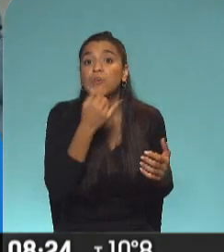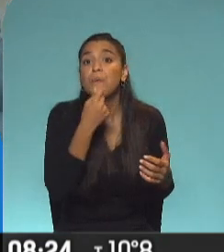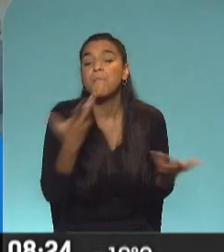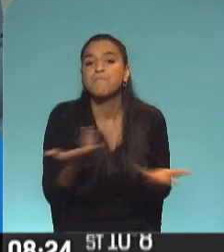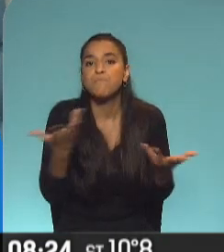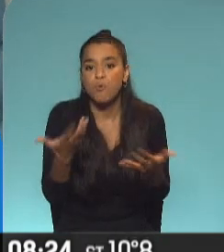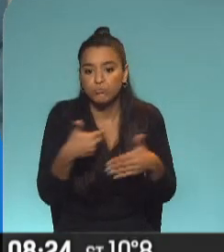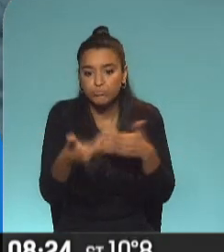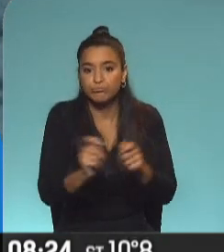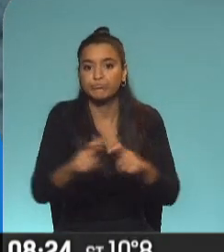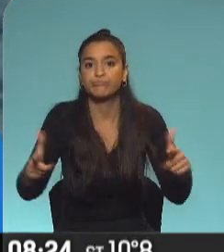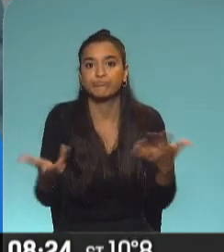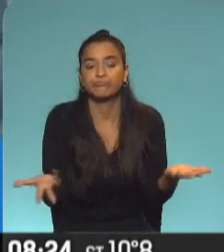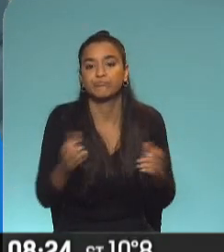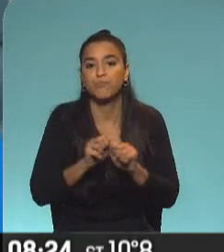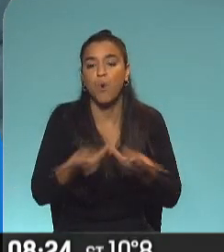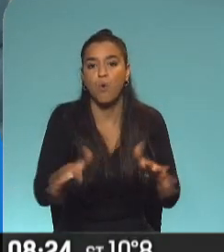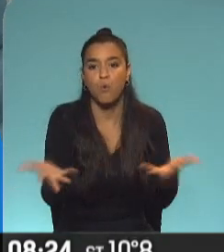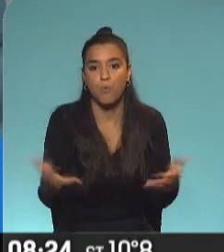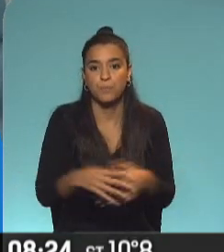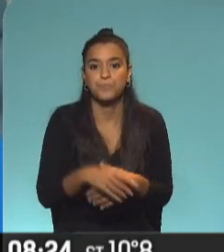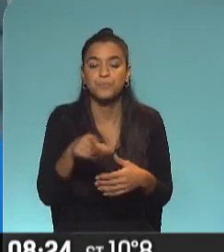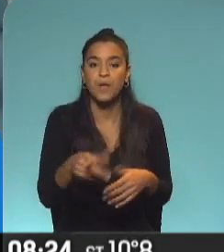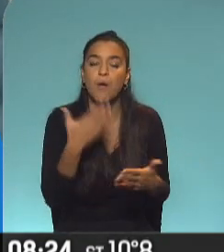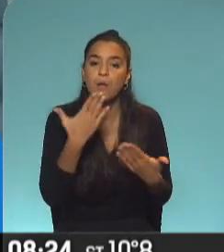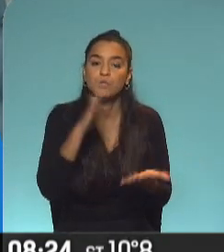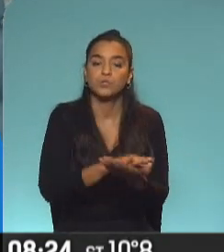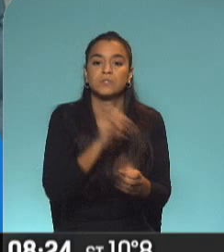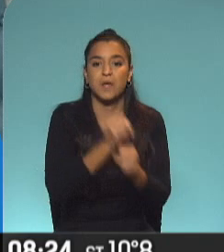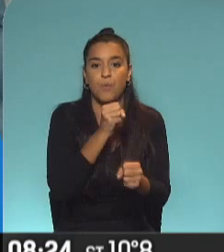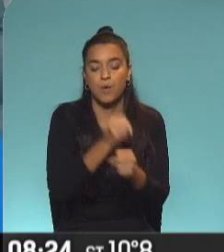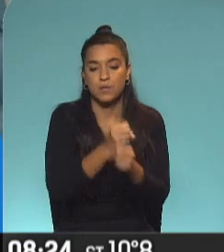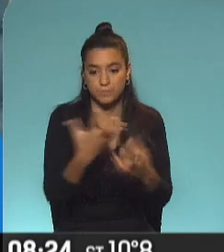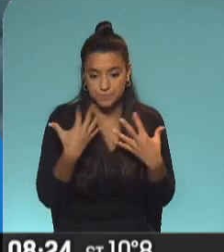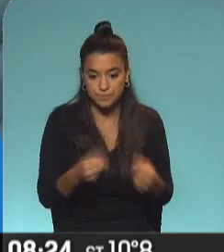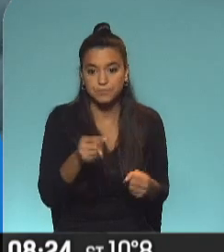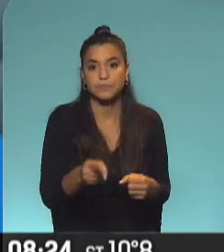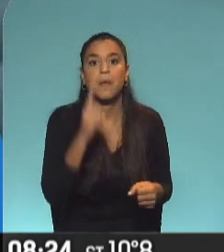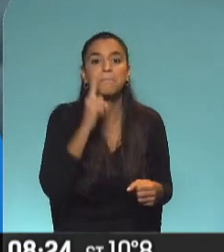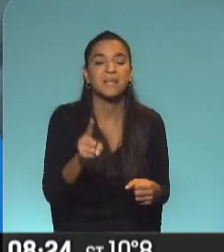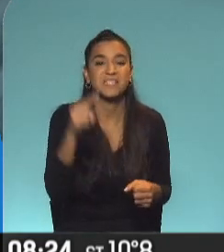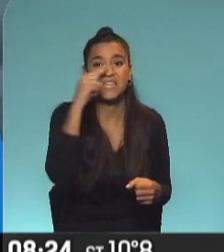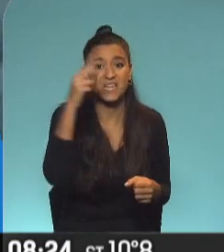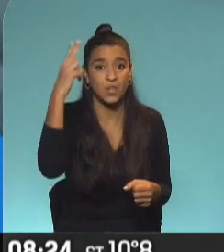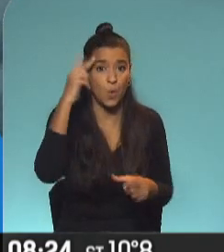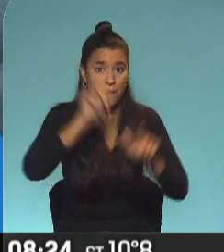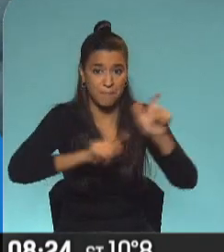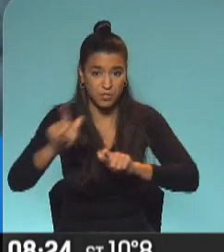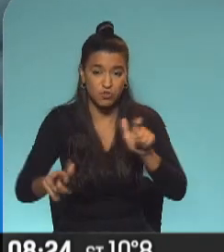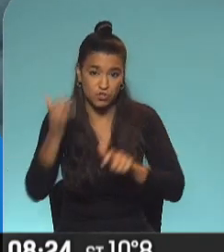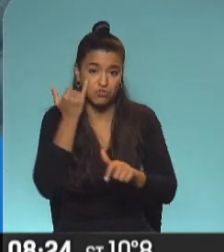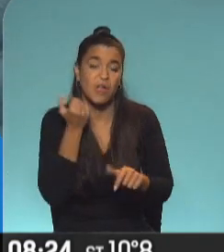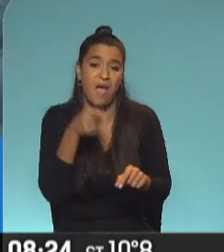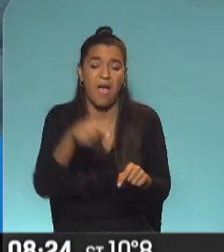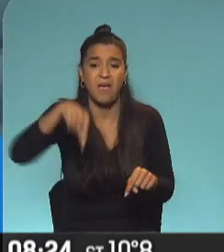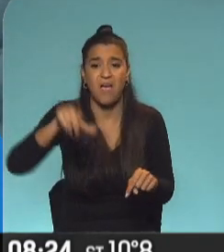puede llegar a terminar esto con la expansión de germán estamos hablando de trabajadores de la salud que en más de mil 79 casos que ya sumamos